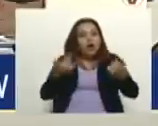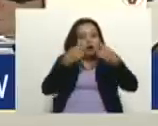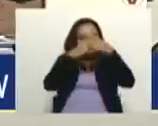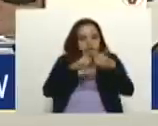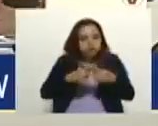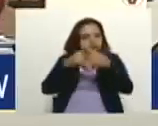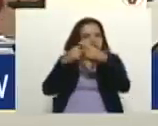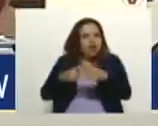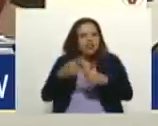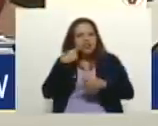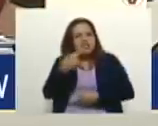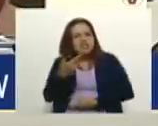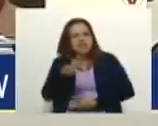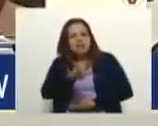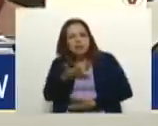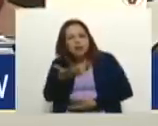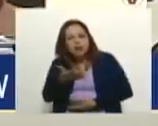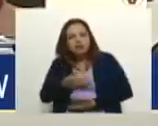Ellos dicen que son